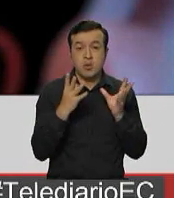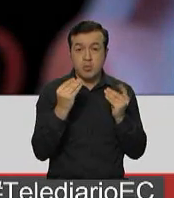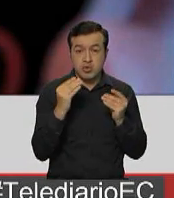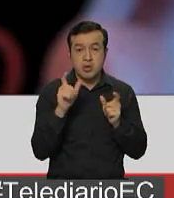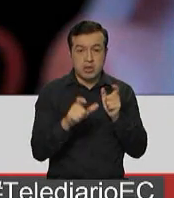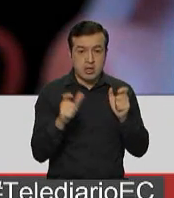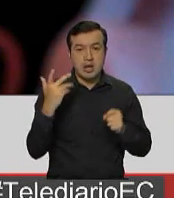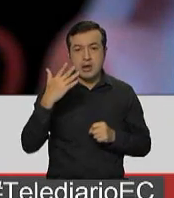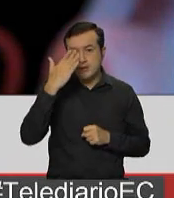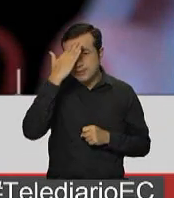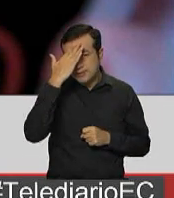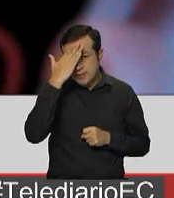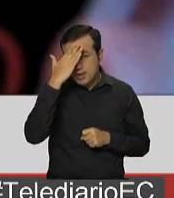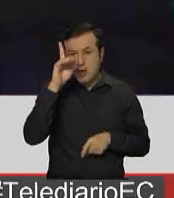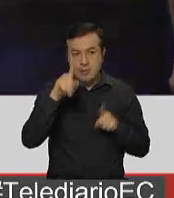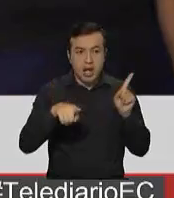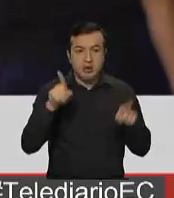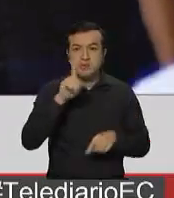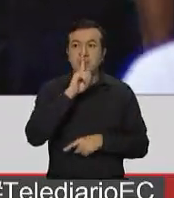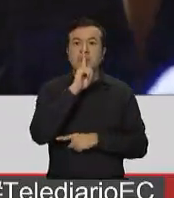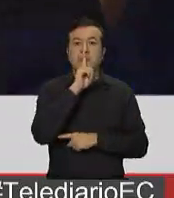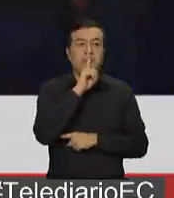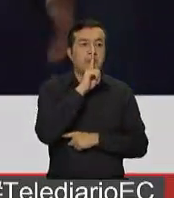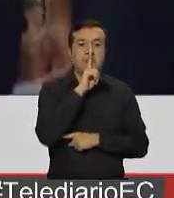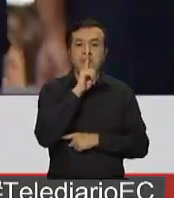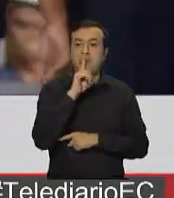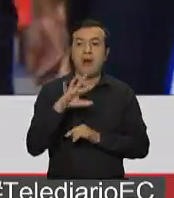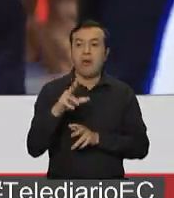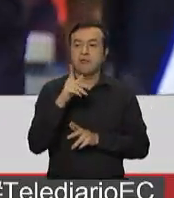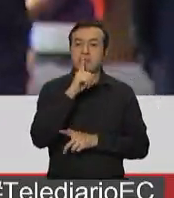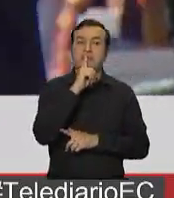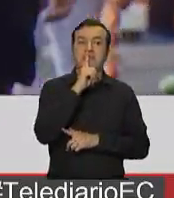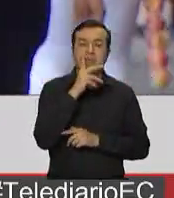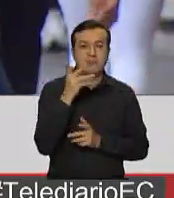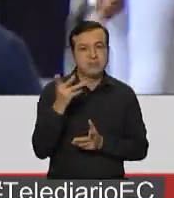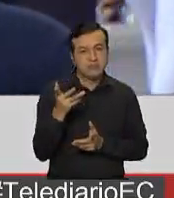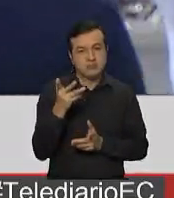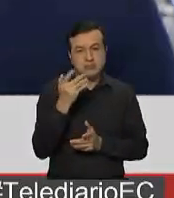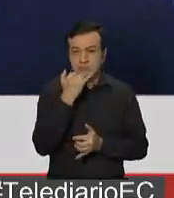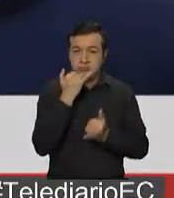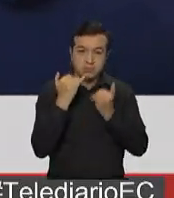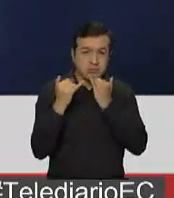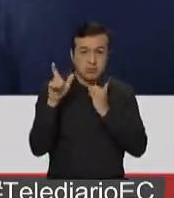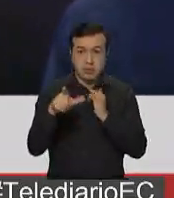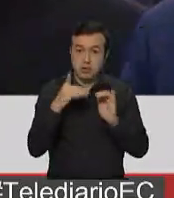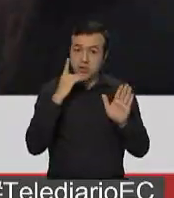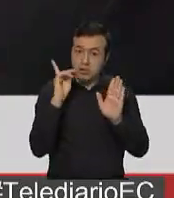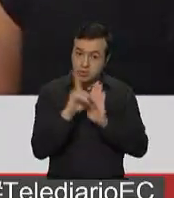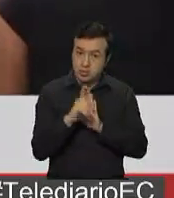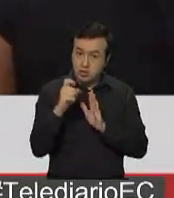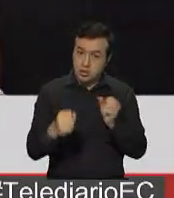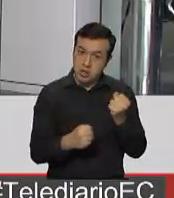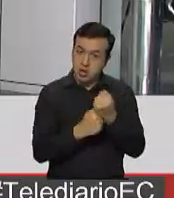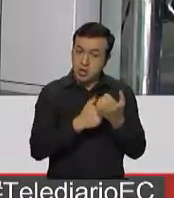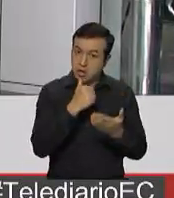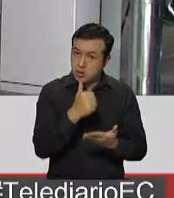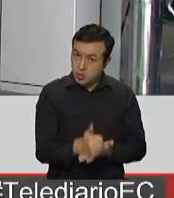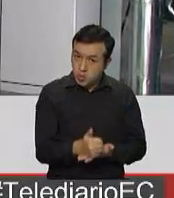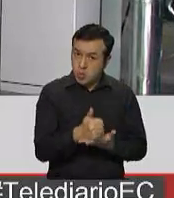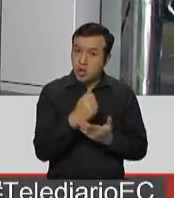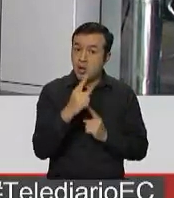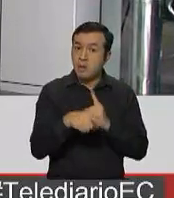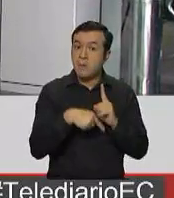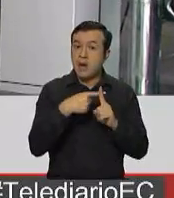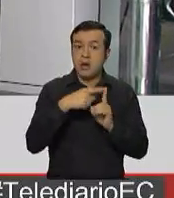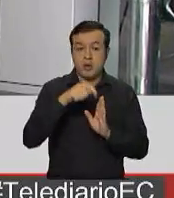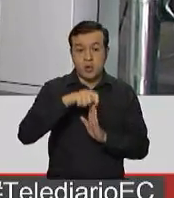sabe y se calla. Y ahí, nuevamente, las garantías para el ciudadano que denuncia deben fortalecerse y los